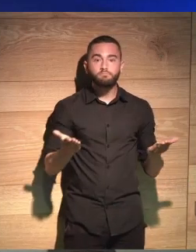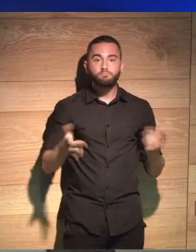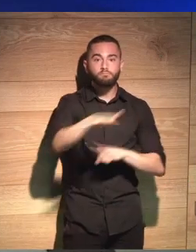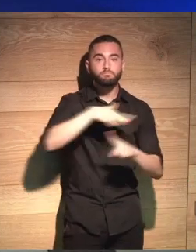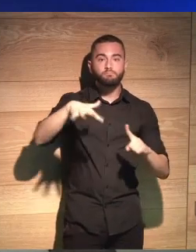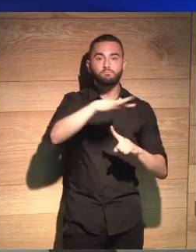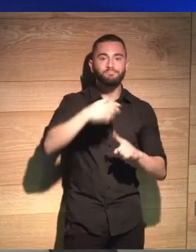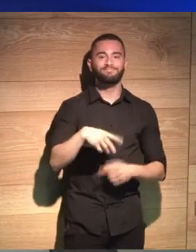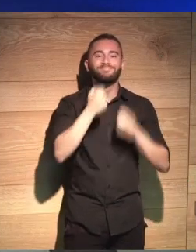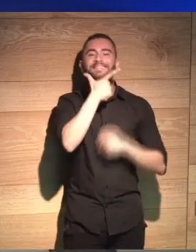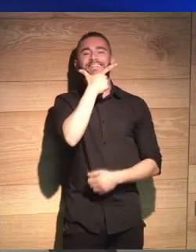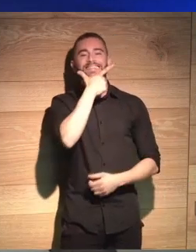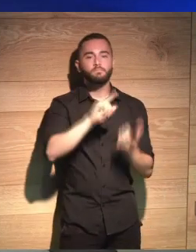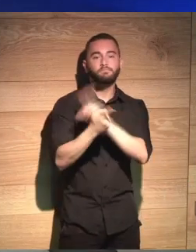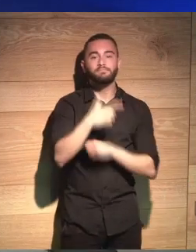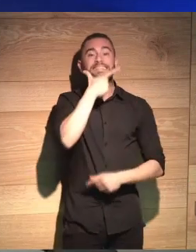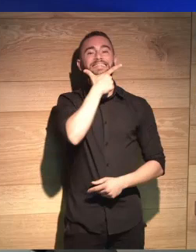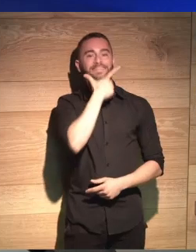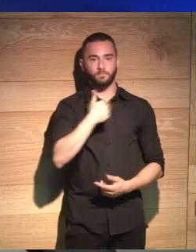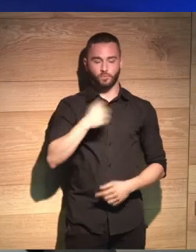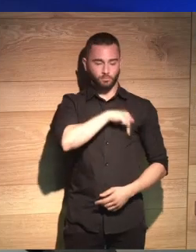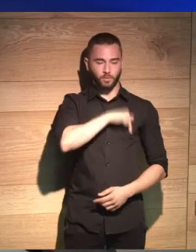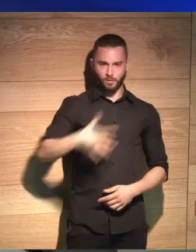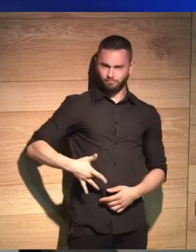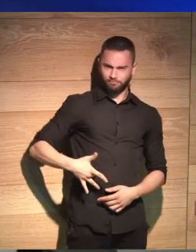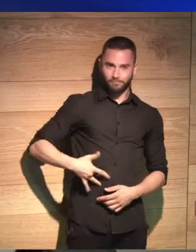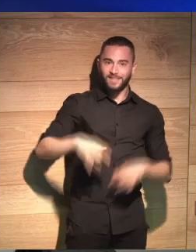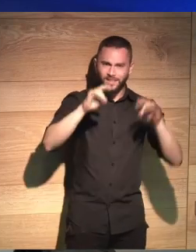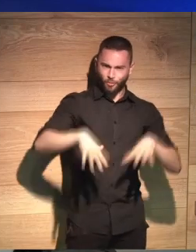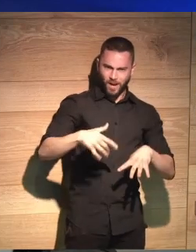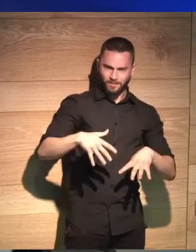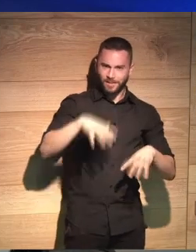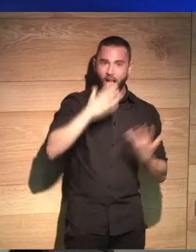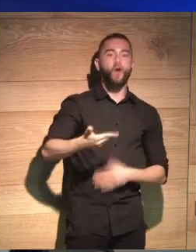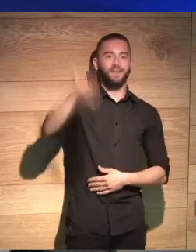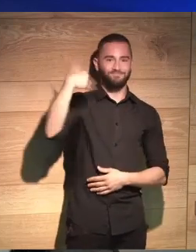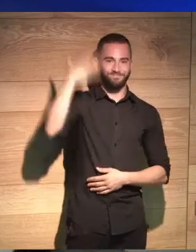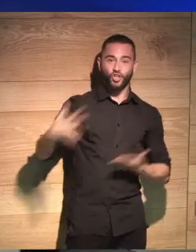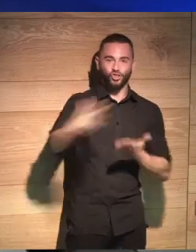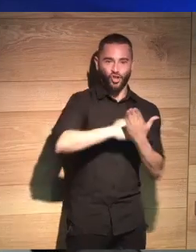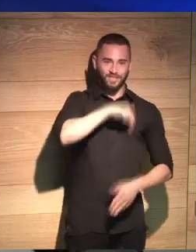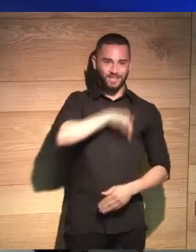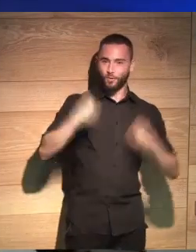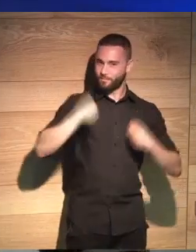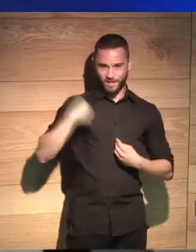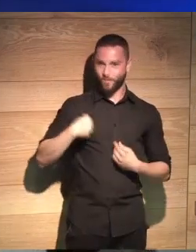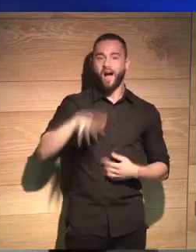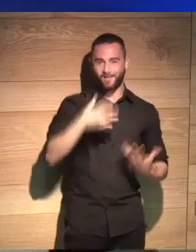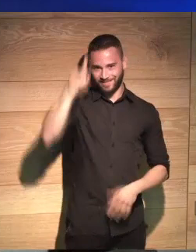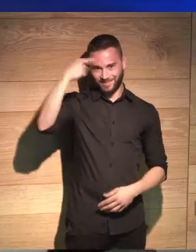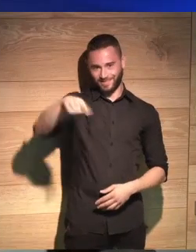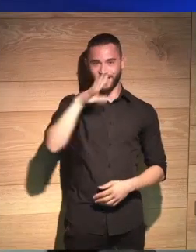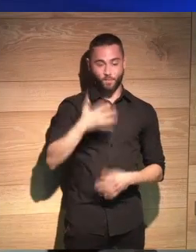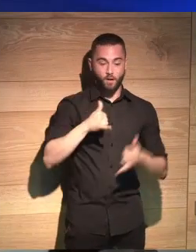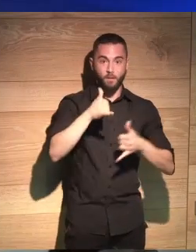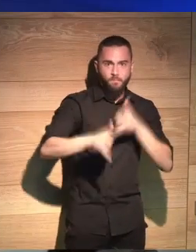llenó de sonrisas y sentí la misma sensación en mi estómago que ahora sé que sentíamos todos cada vez que íbamos en las bicis a